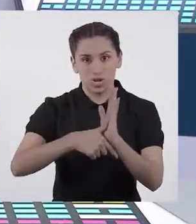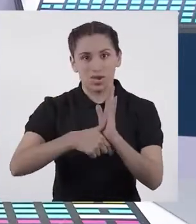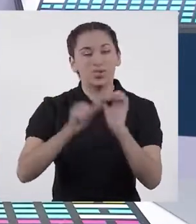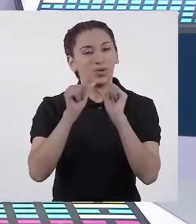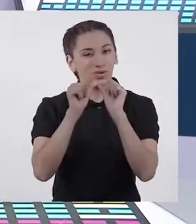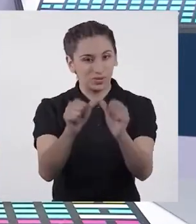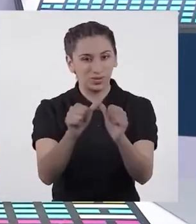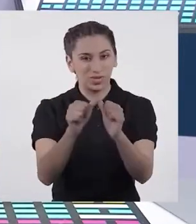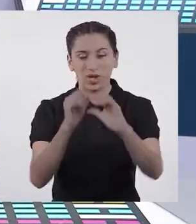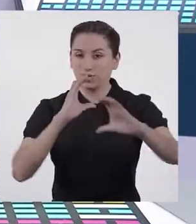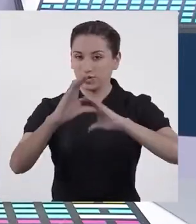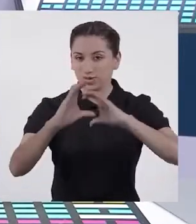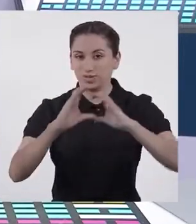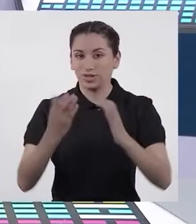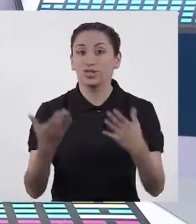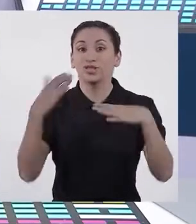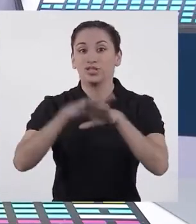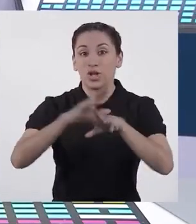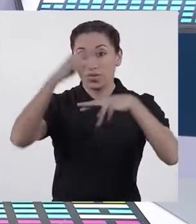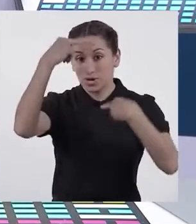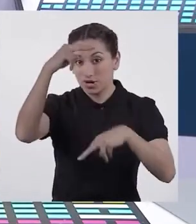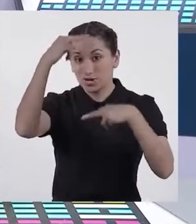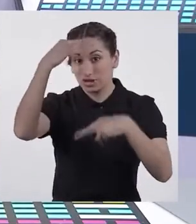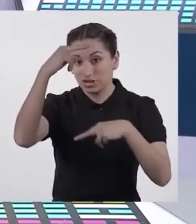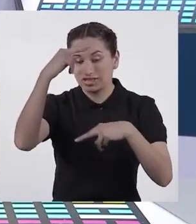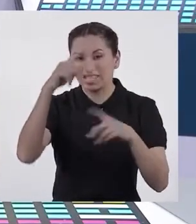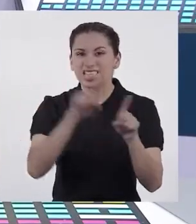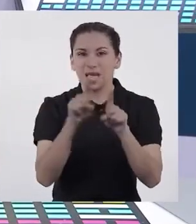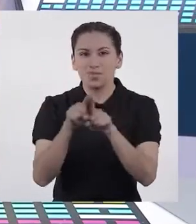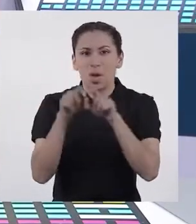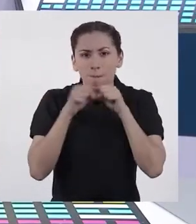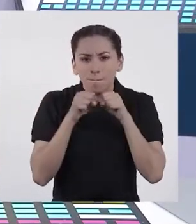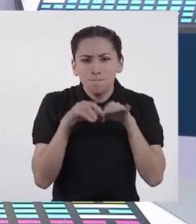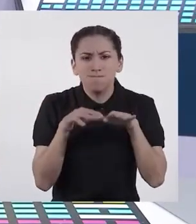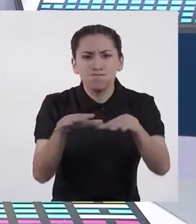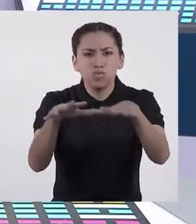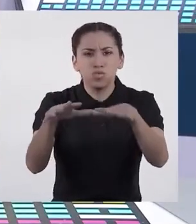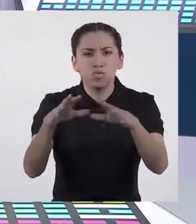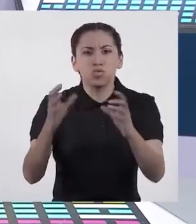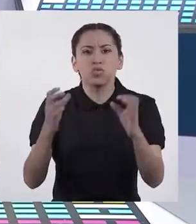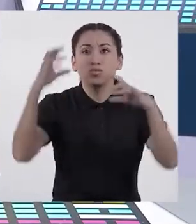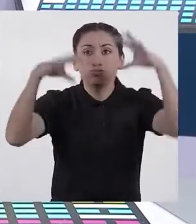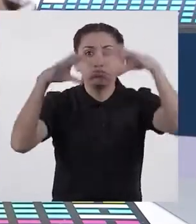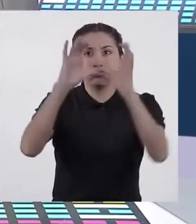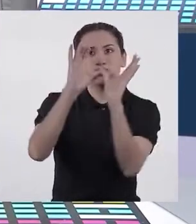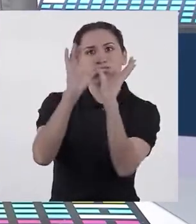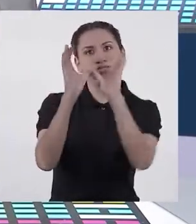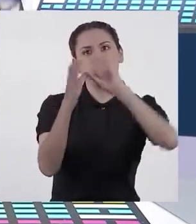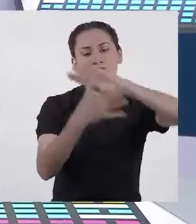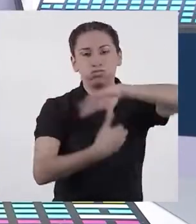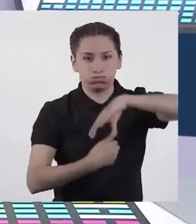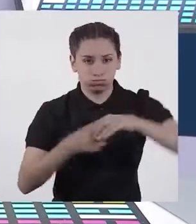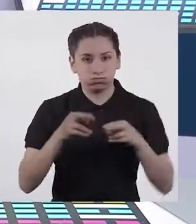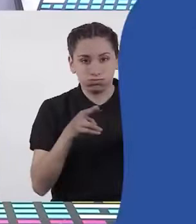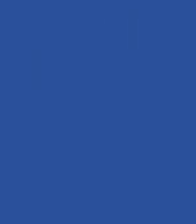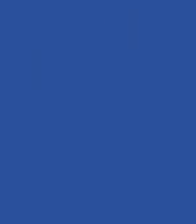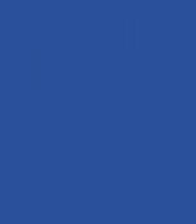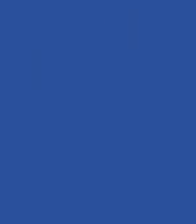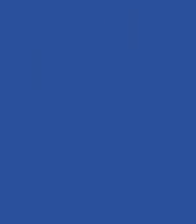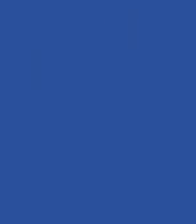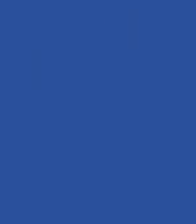luego seguiremos hablando sobre las noticias y el impacto de los fenómenos